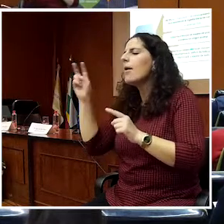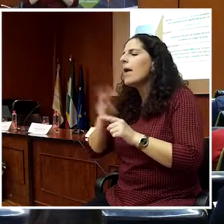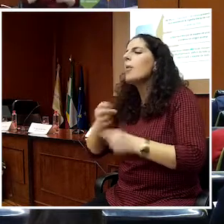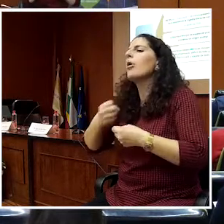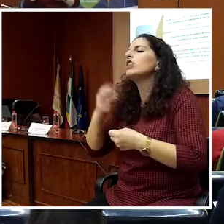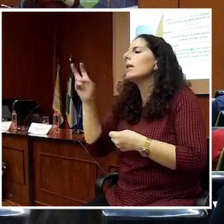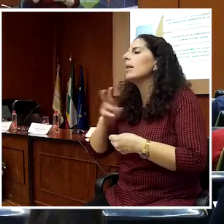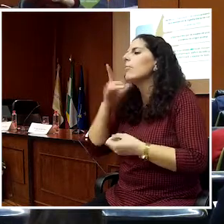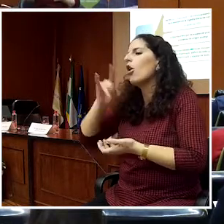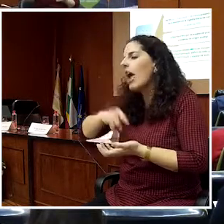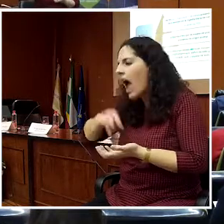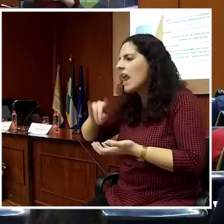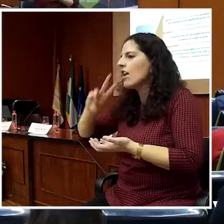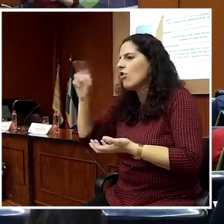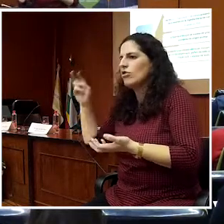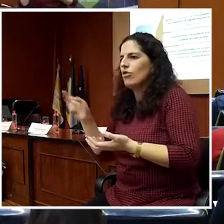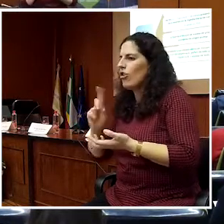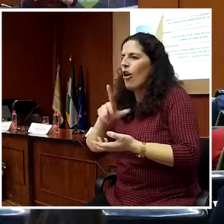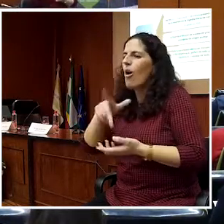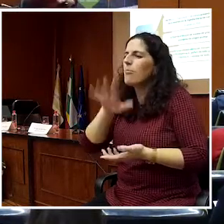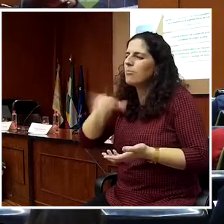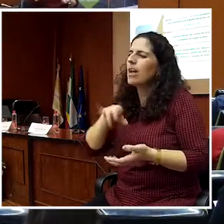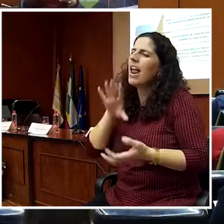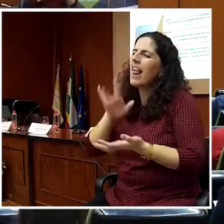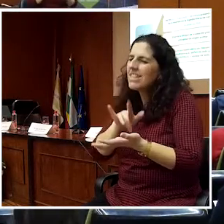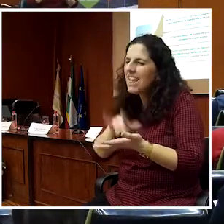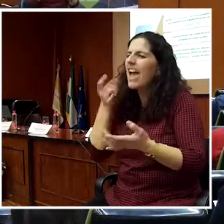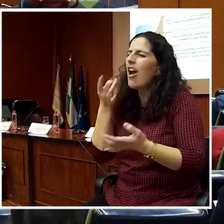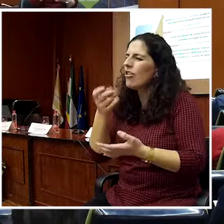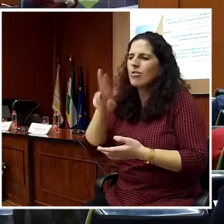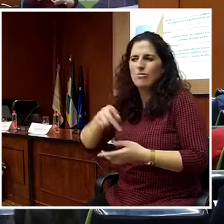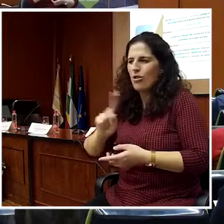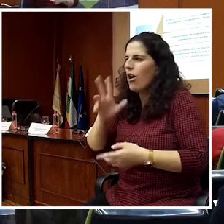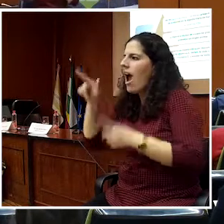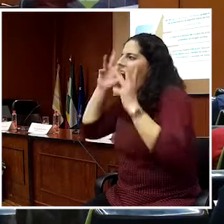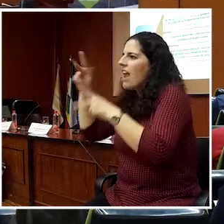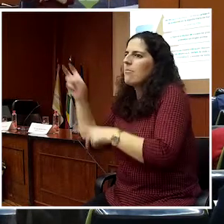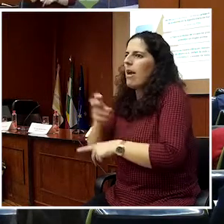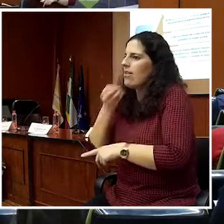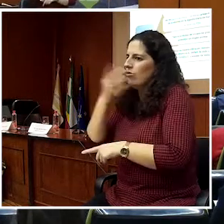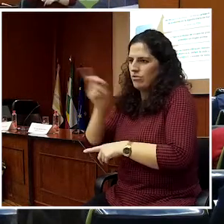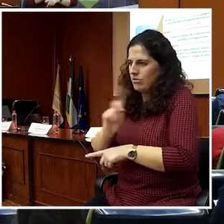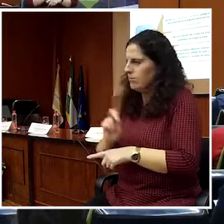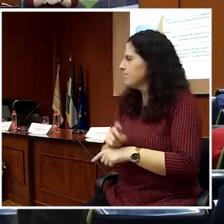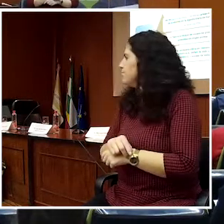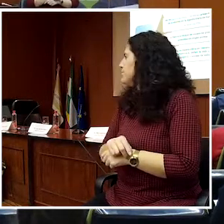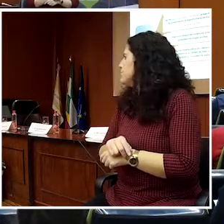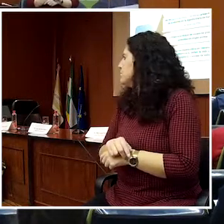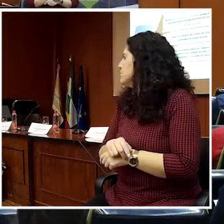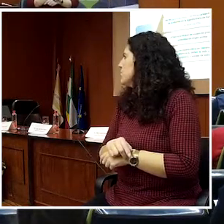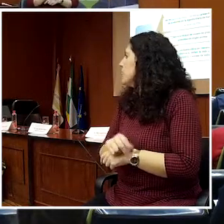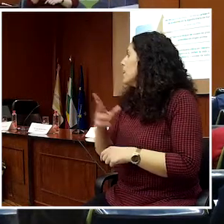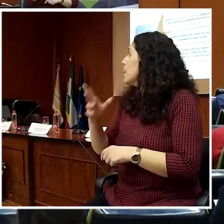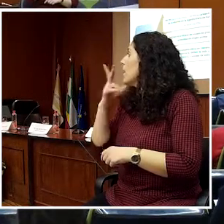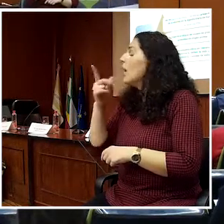fuente principal de exceso de proteínas procede fundamentalmente de origen animal. Y además, no es solamente que